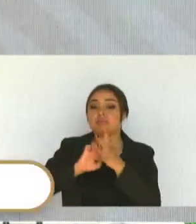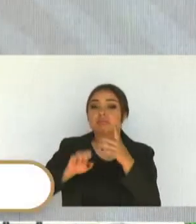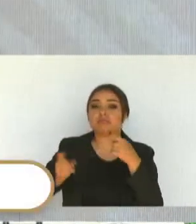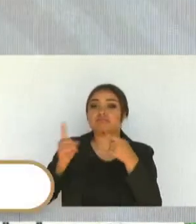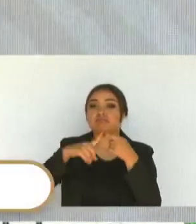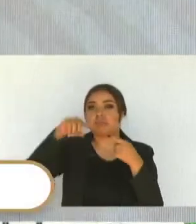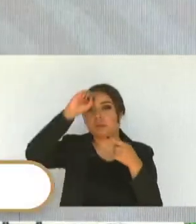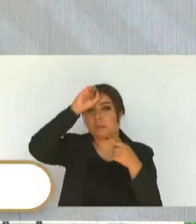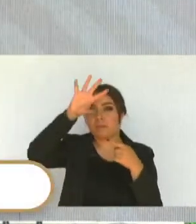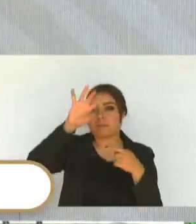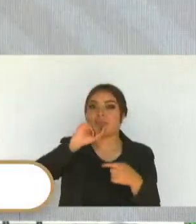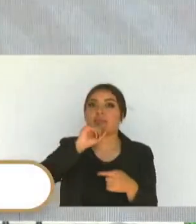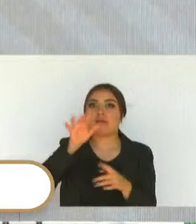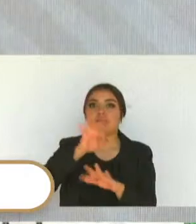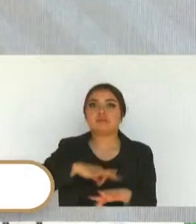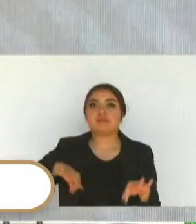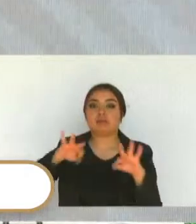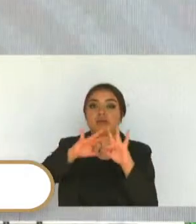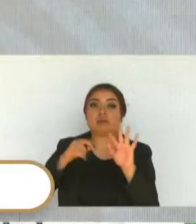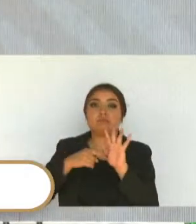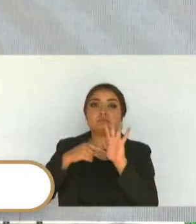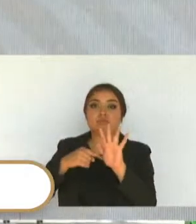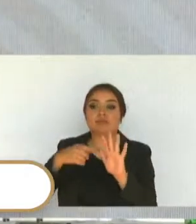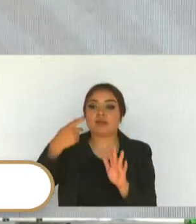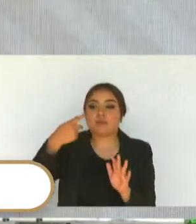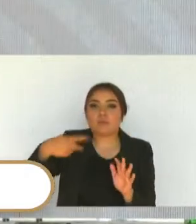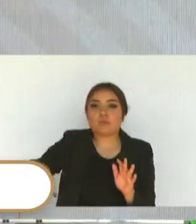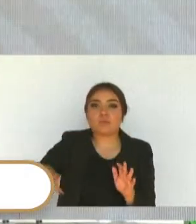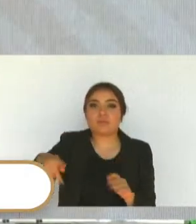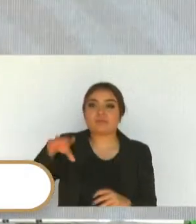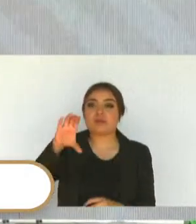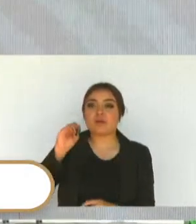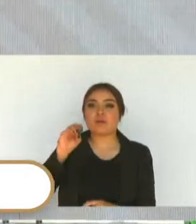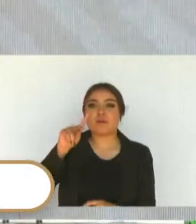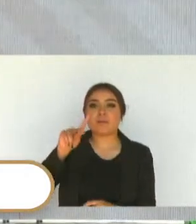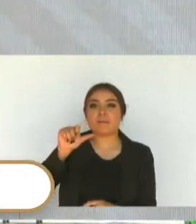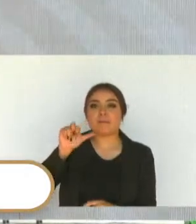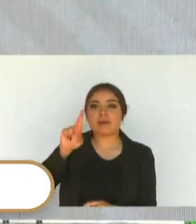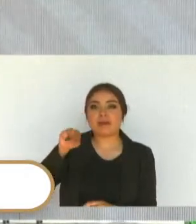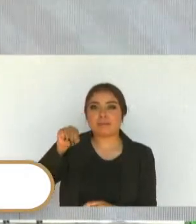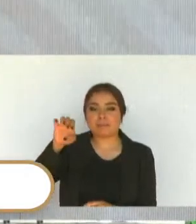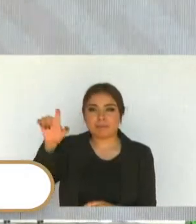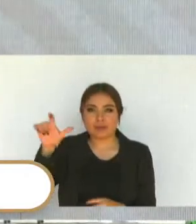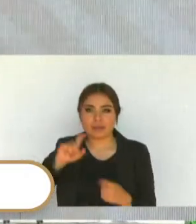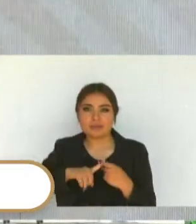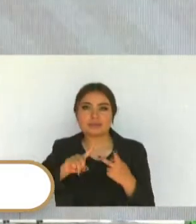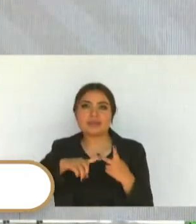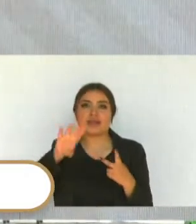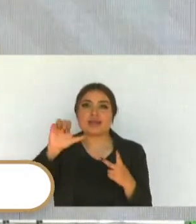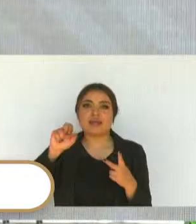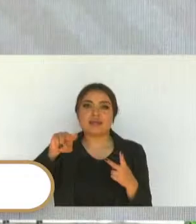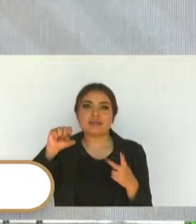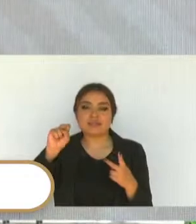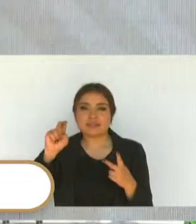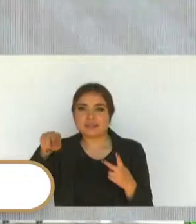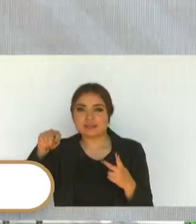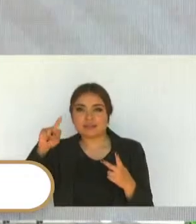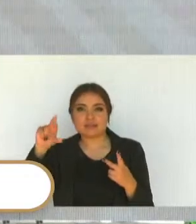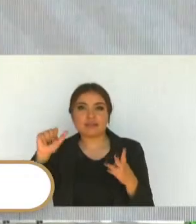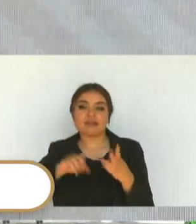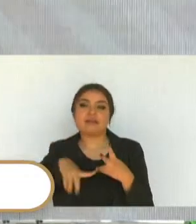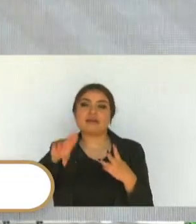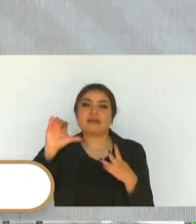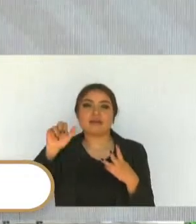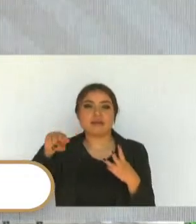la presencia también aquí, de manera local, de Coparmex, Canacintra, Canirac,